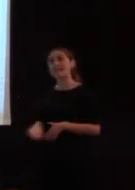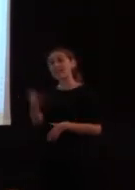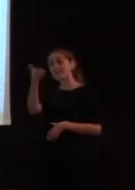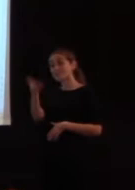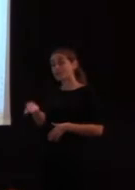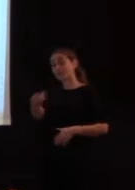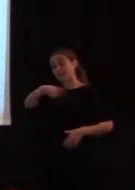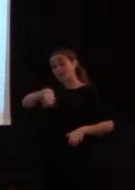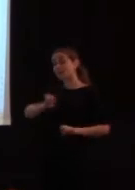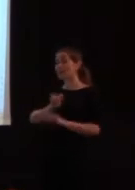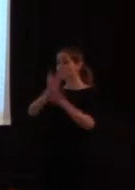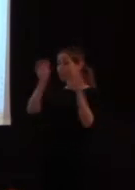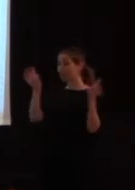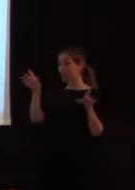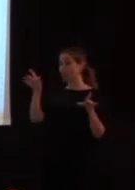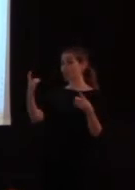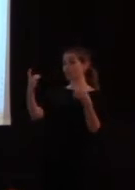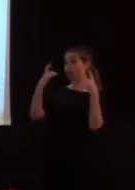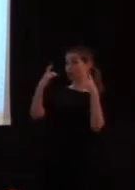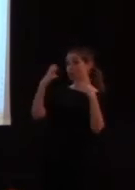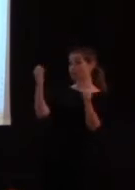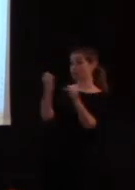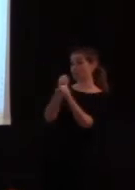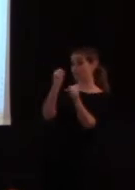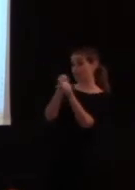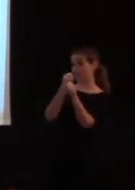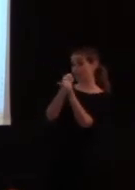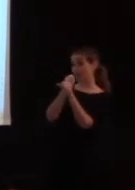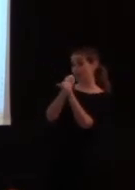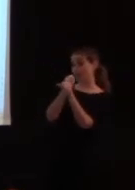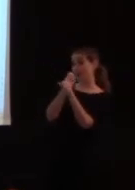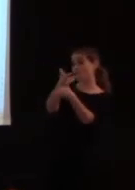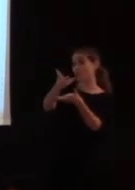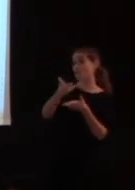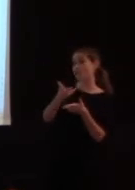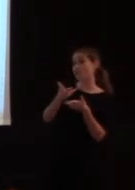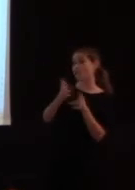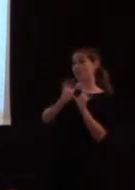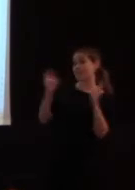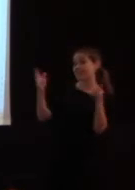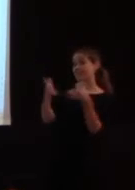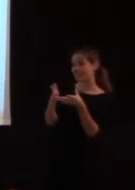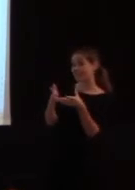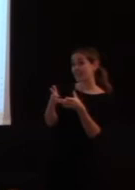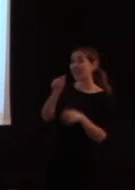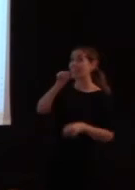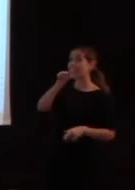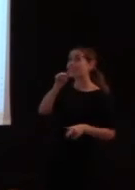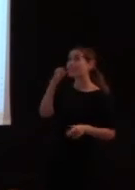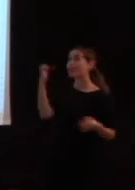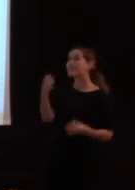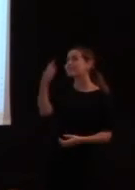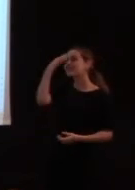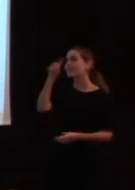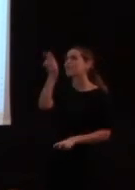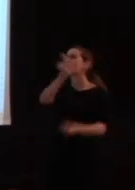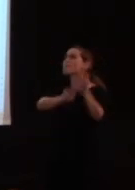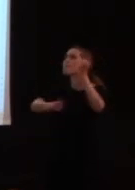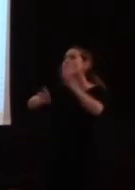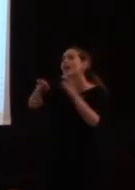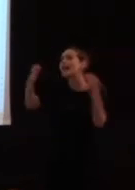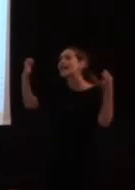claros que cuando hacen un trabajo valiéndose de la red, tienen que saber exactamente qué es lo que están buscando, tienen que entender todos